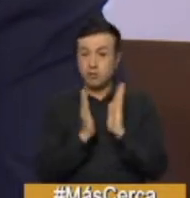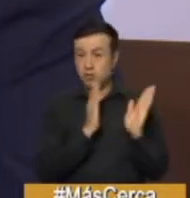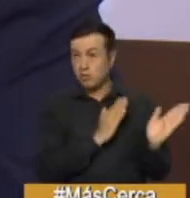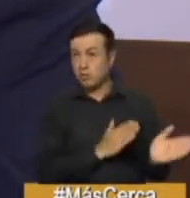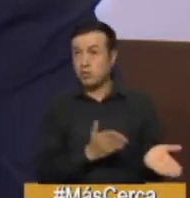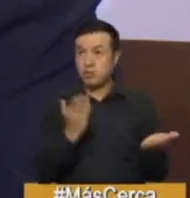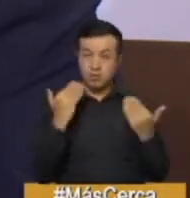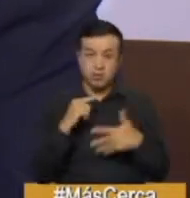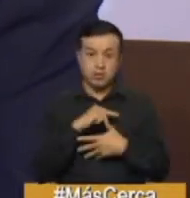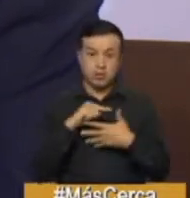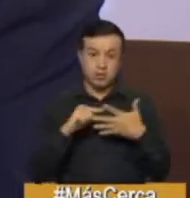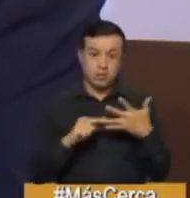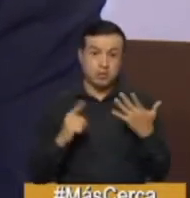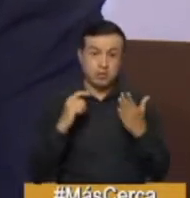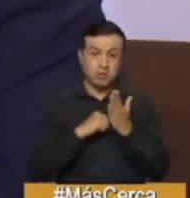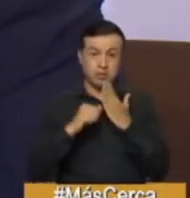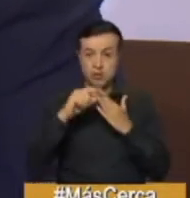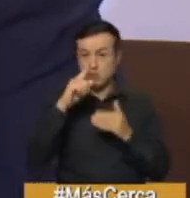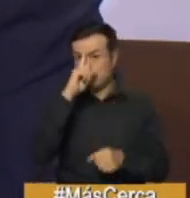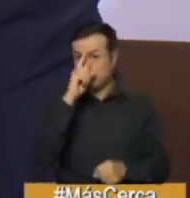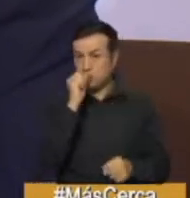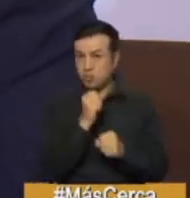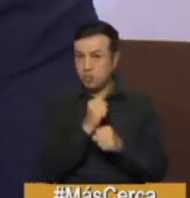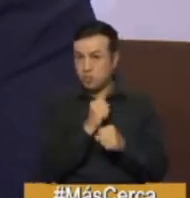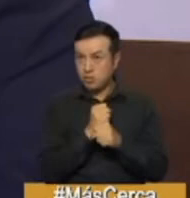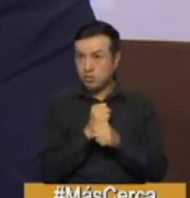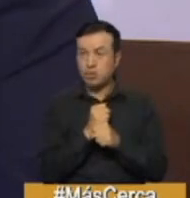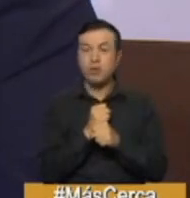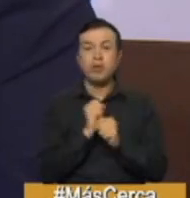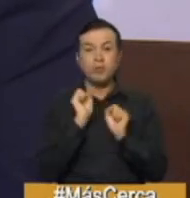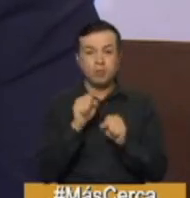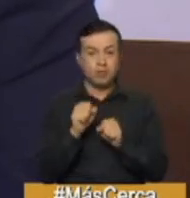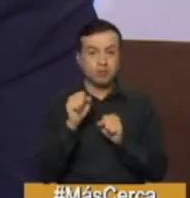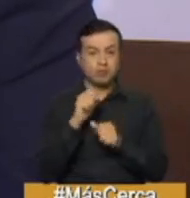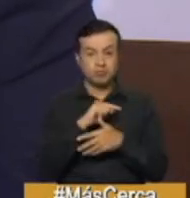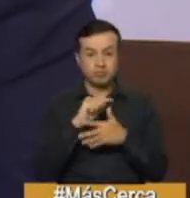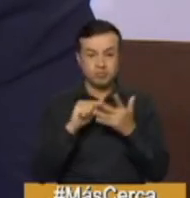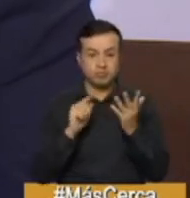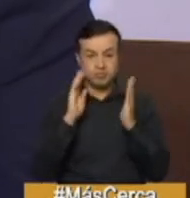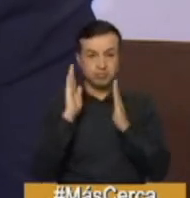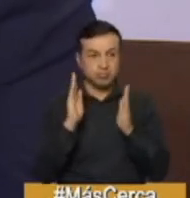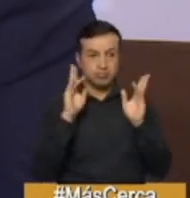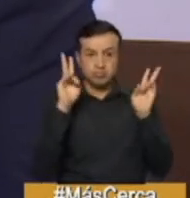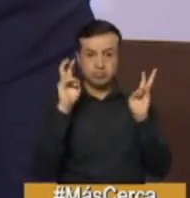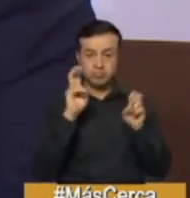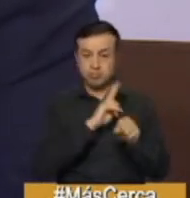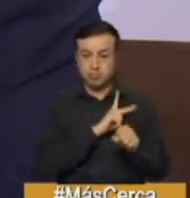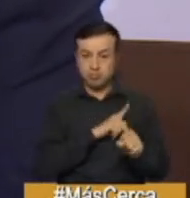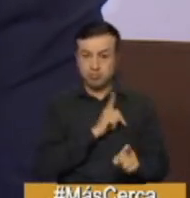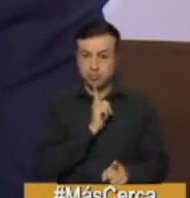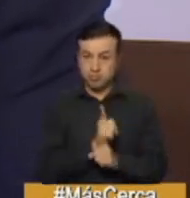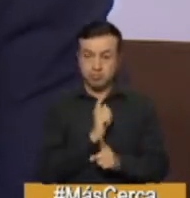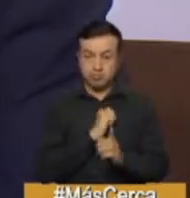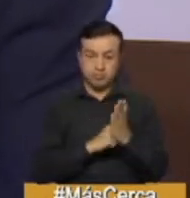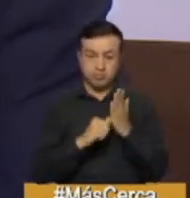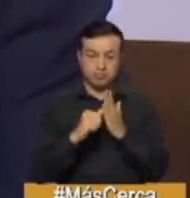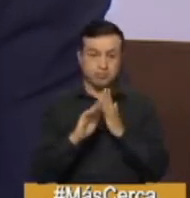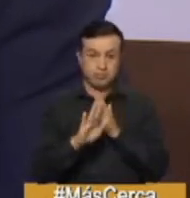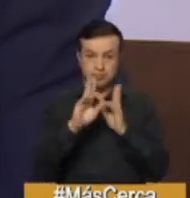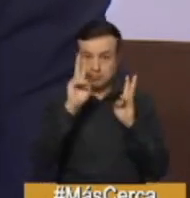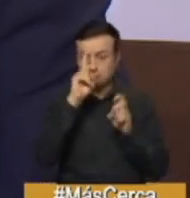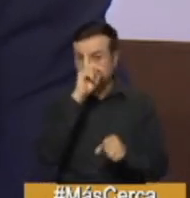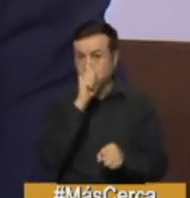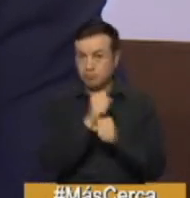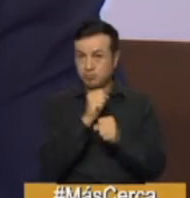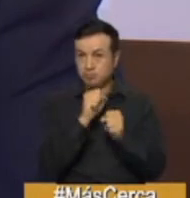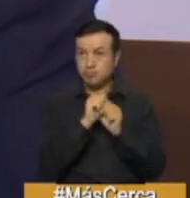consultoría tras el ministerio de trabajo se pueden realizar consultas sin tocar temas particulares porque el ministerio toma temas generales